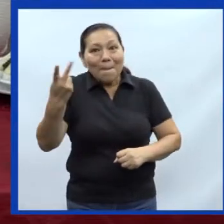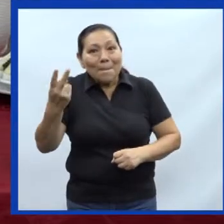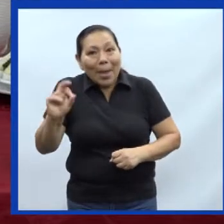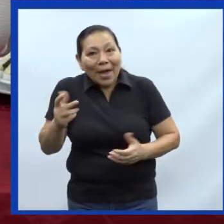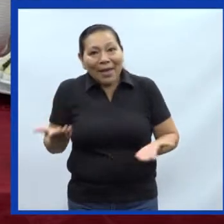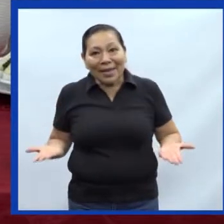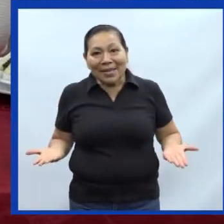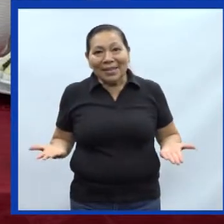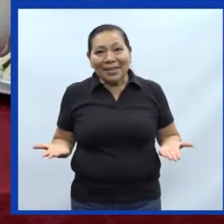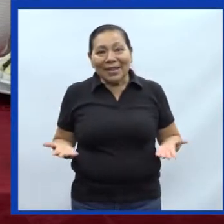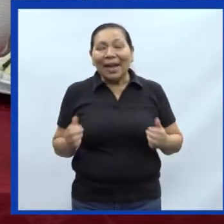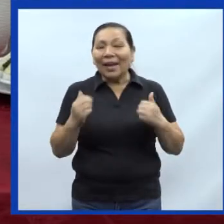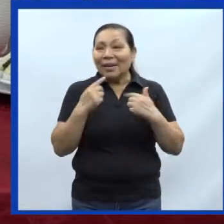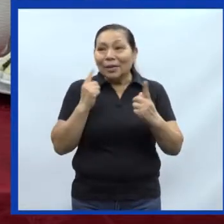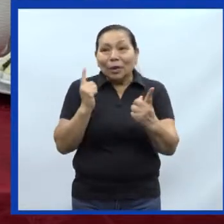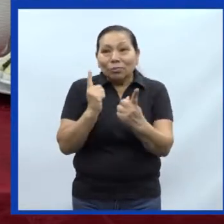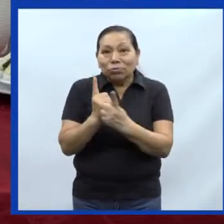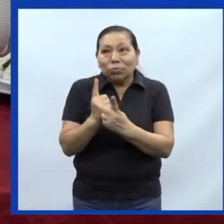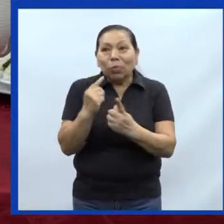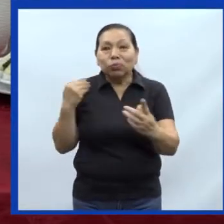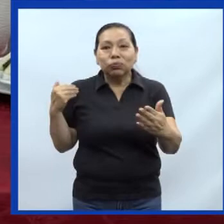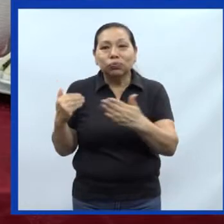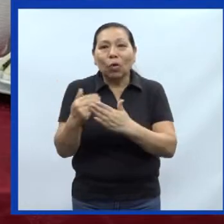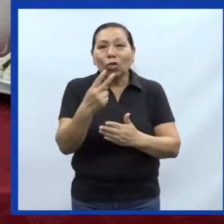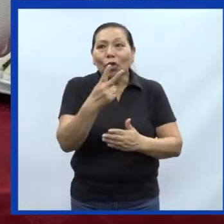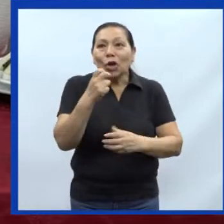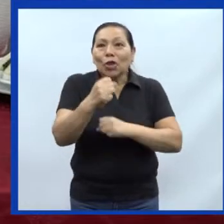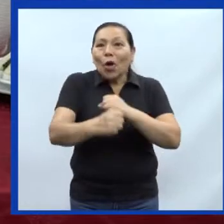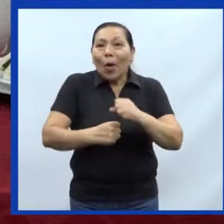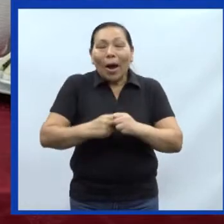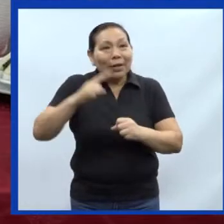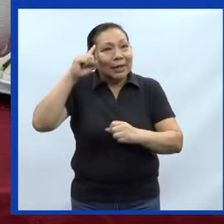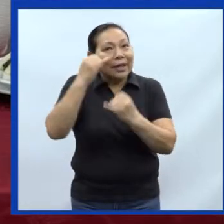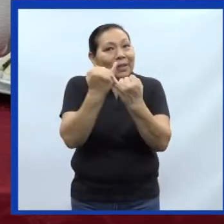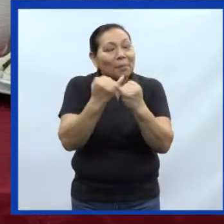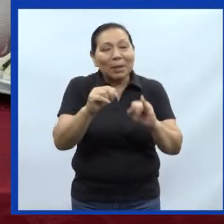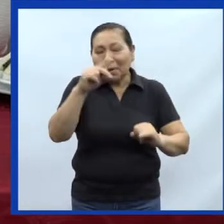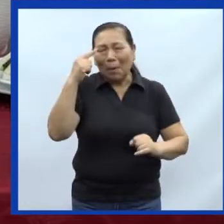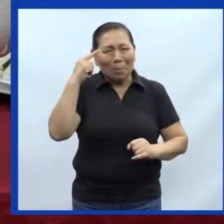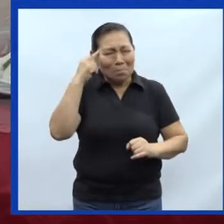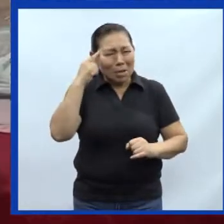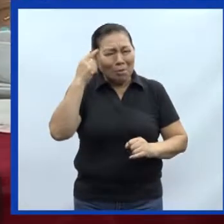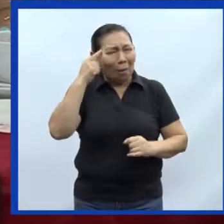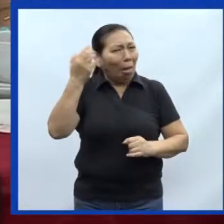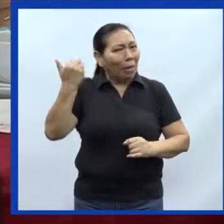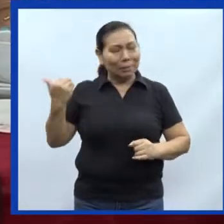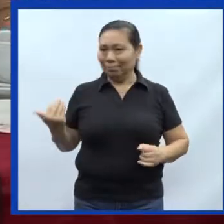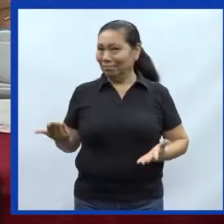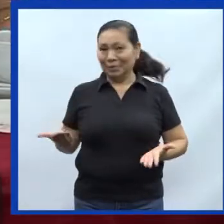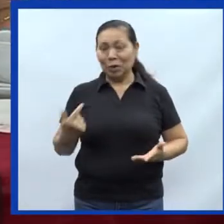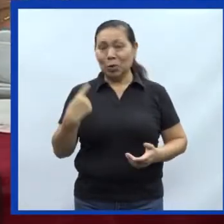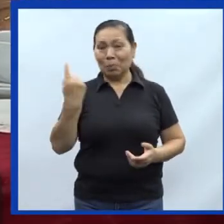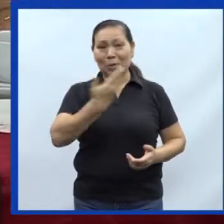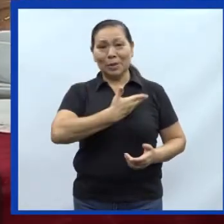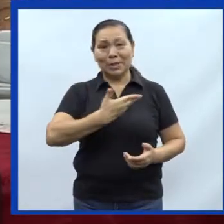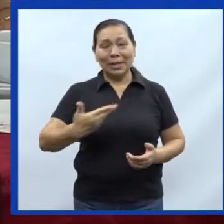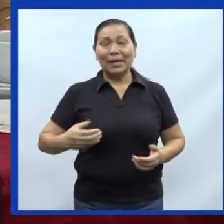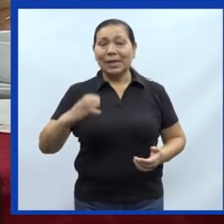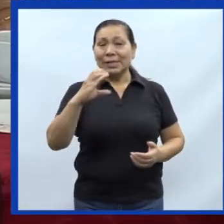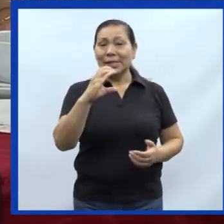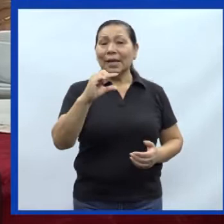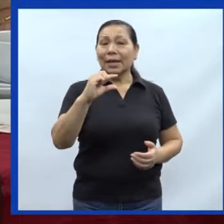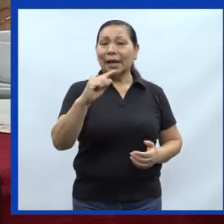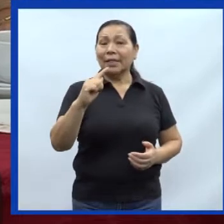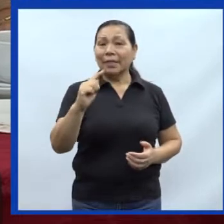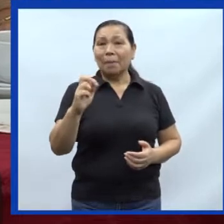2020. Estamos a un año del bicentenario y todavía tenemos esos pensamientos. Yo he sido la primera presidenta de la CGTP después